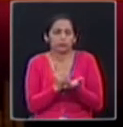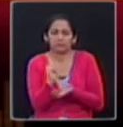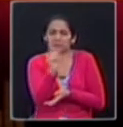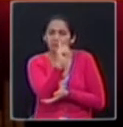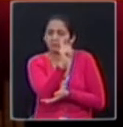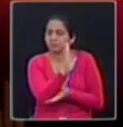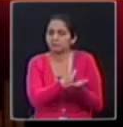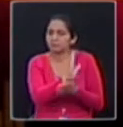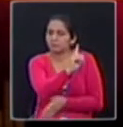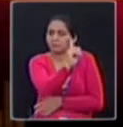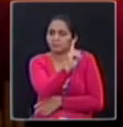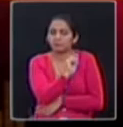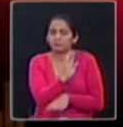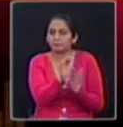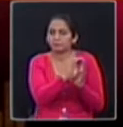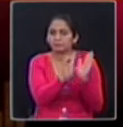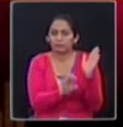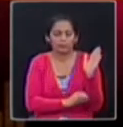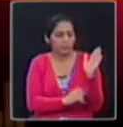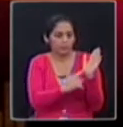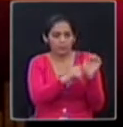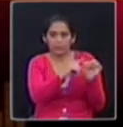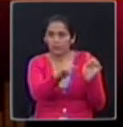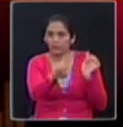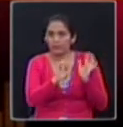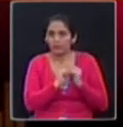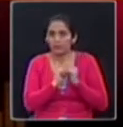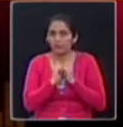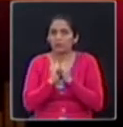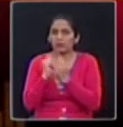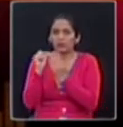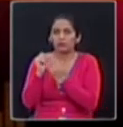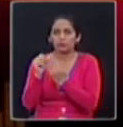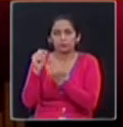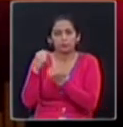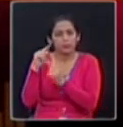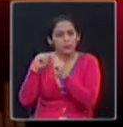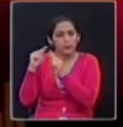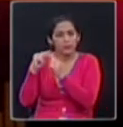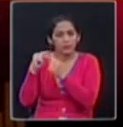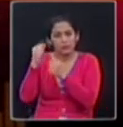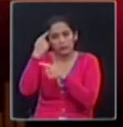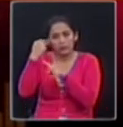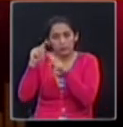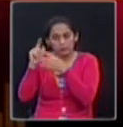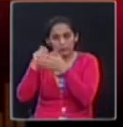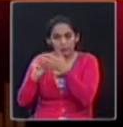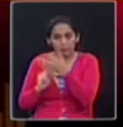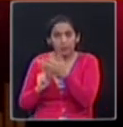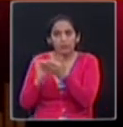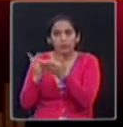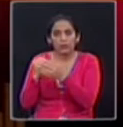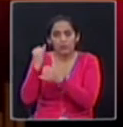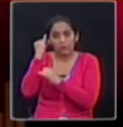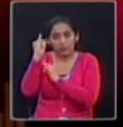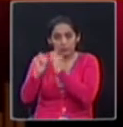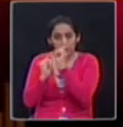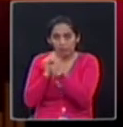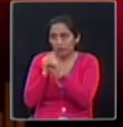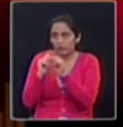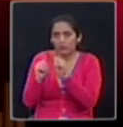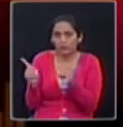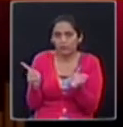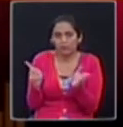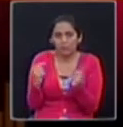la misma Constitución, contra los mismos convenios internacionales. Esta política, usted conoce, Javier, de que sale en los años